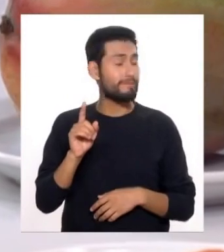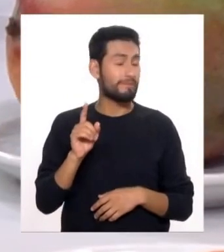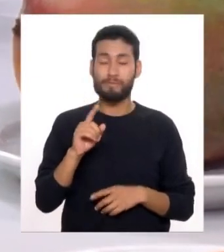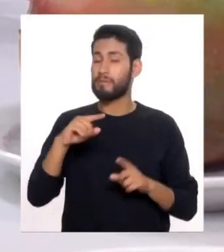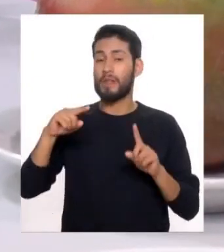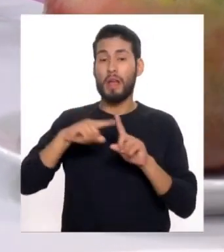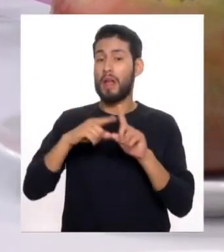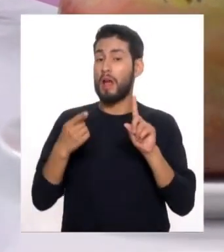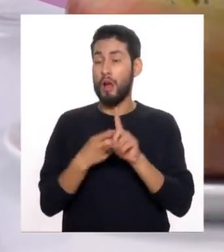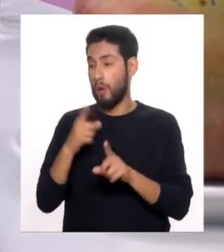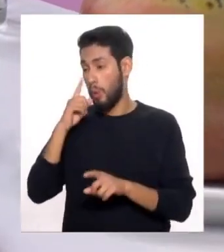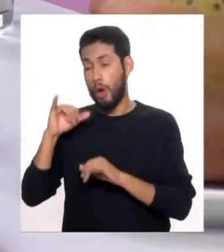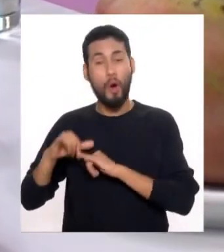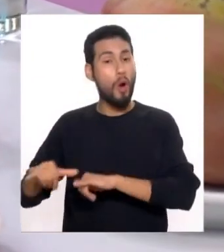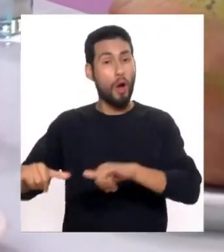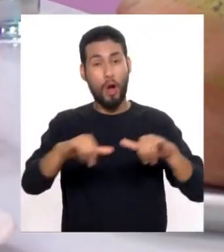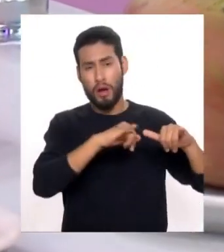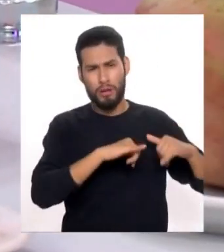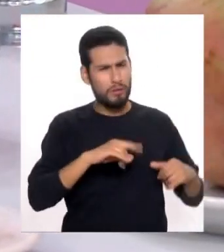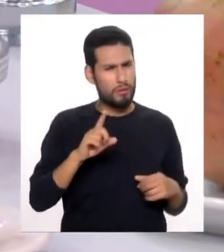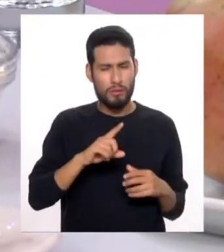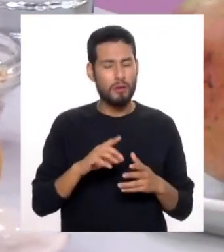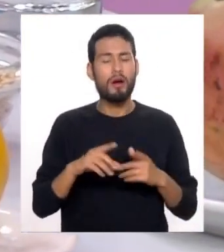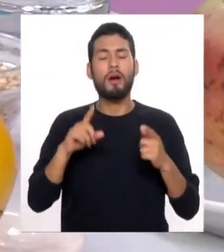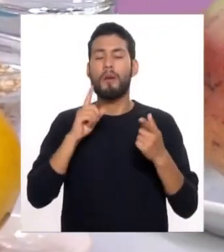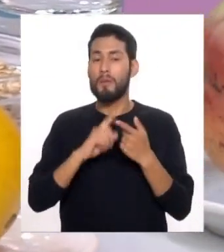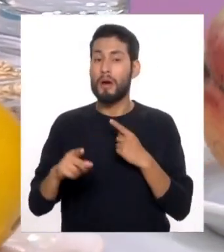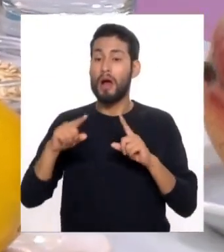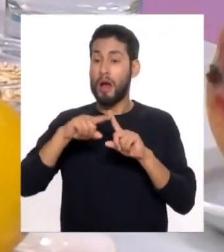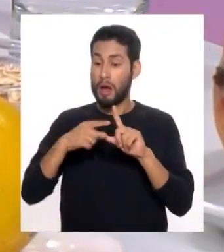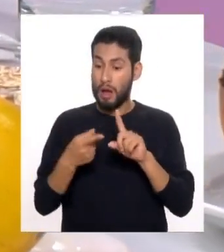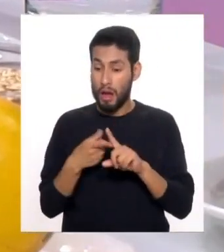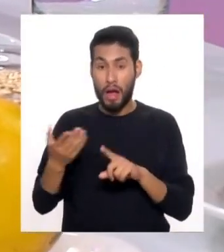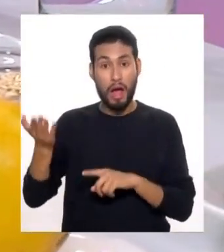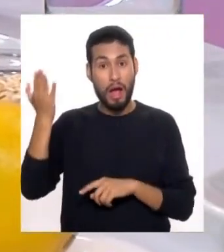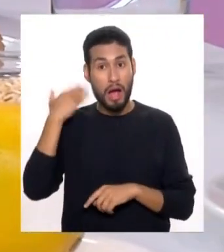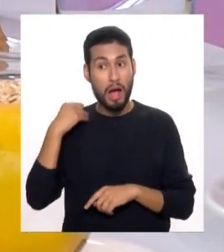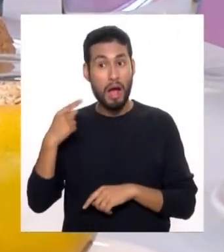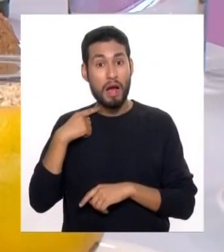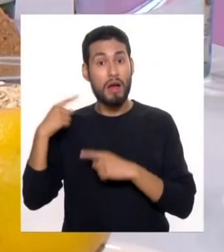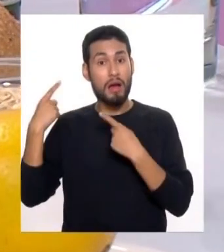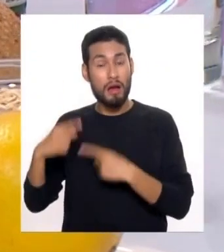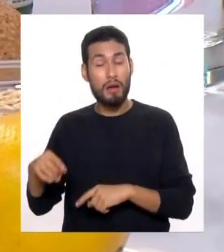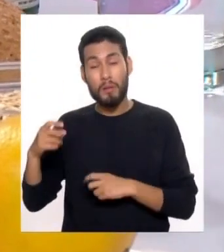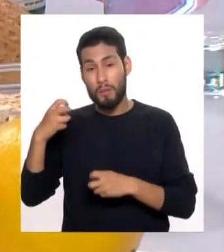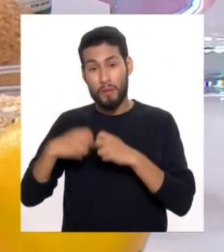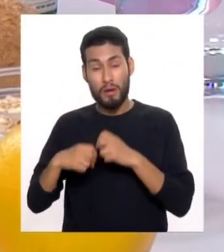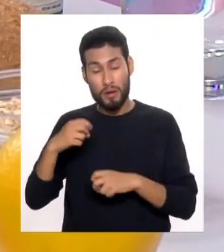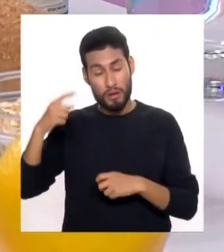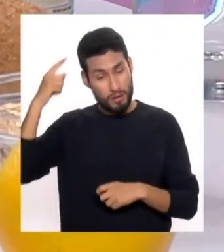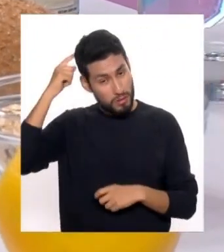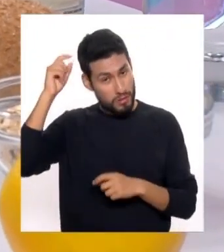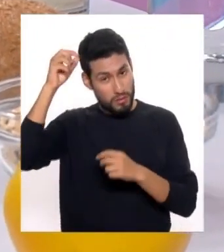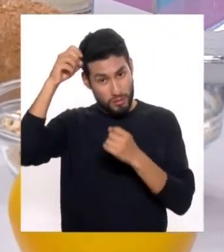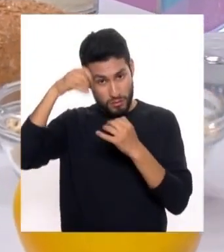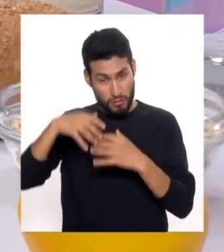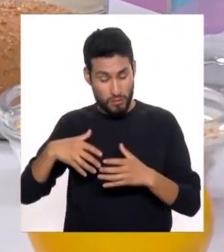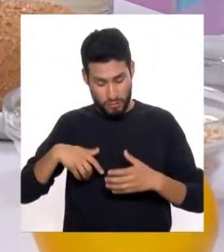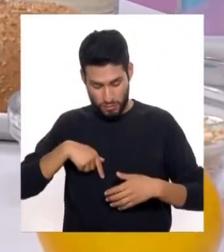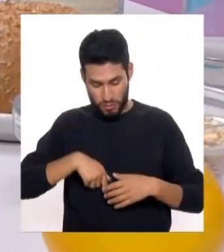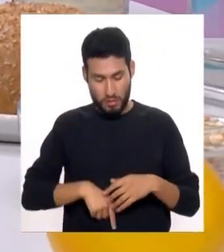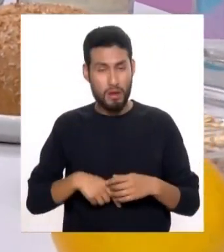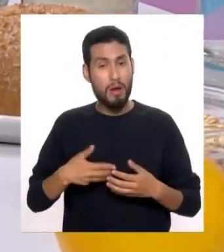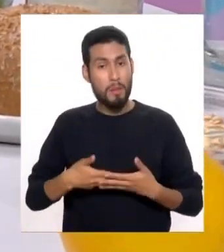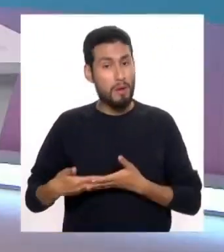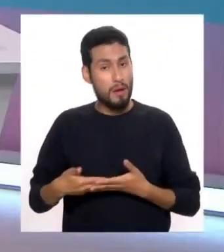es similar al otro, pero si ya tuviste un embarazo en donde hubo algún problema del tubo neural o tuviste algún defecto